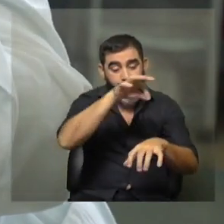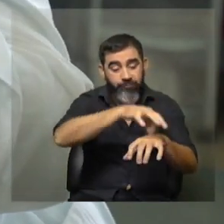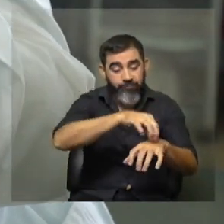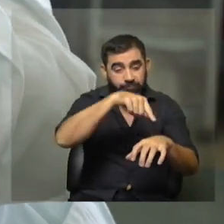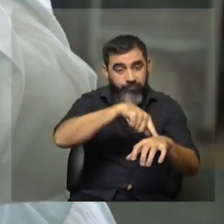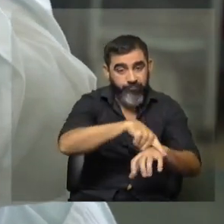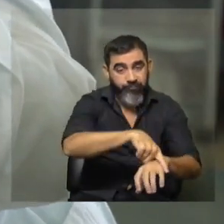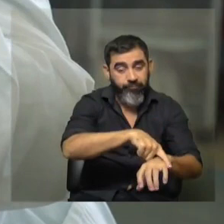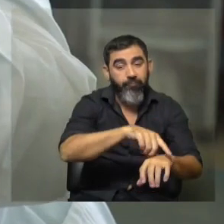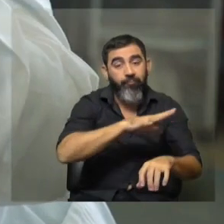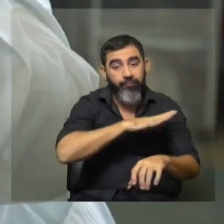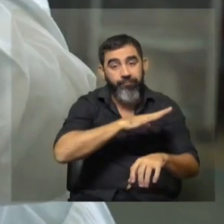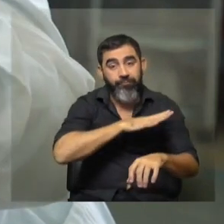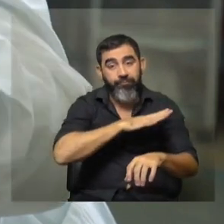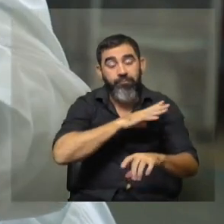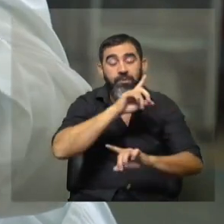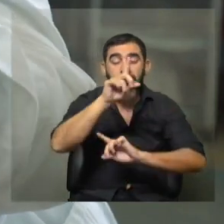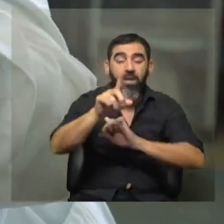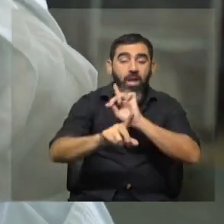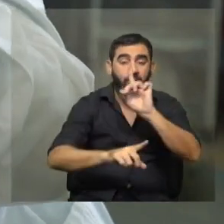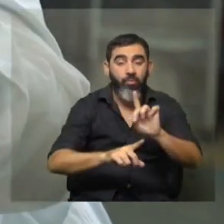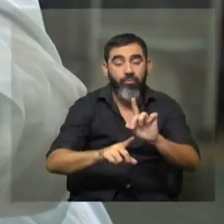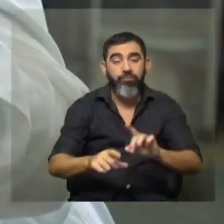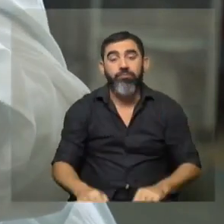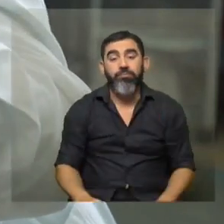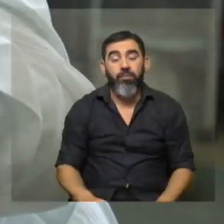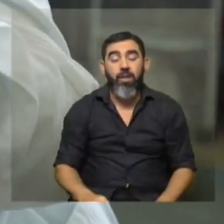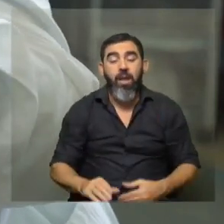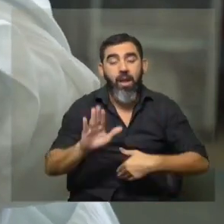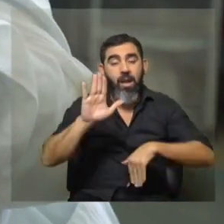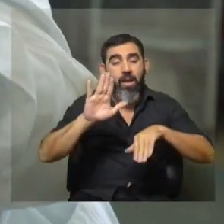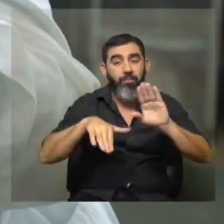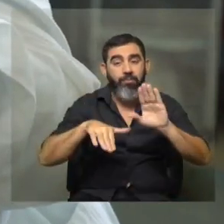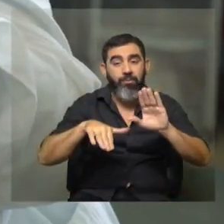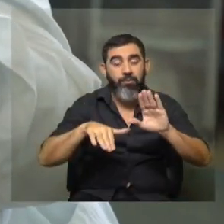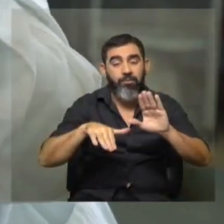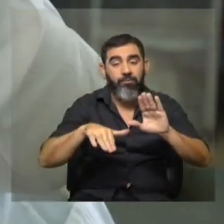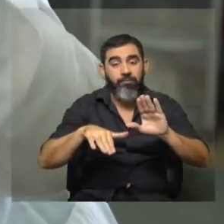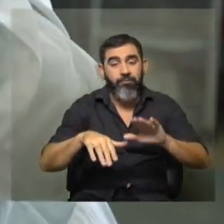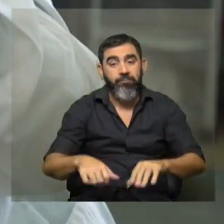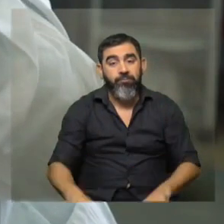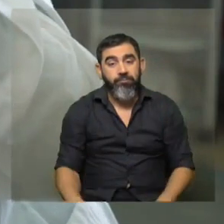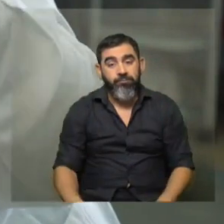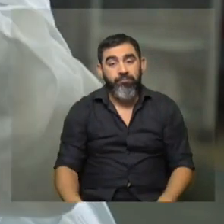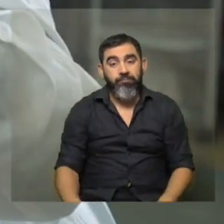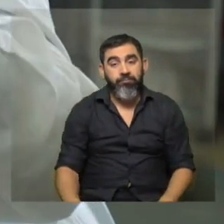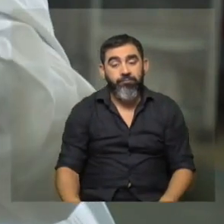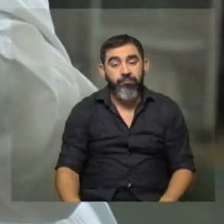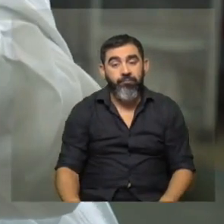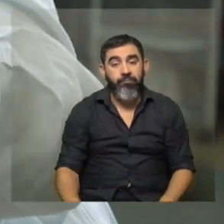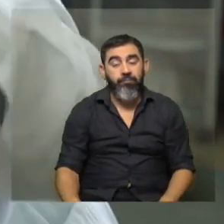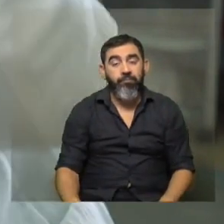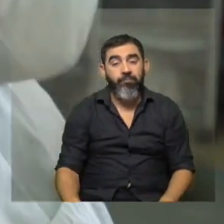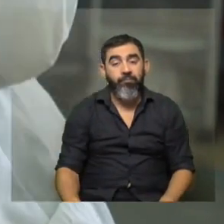ingresó, se produce, en algunos casos, digamos que en la mayoría de los casos, lo que se llama un chagoma de